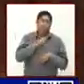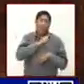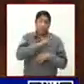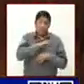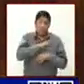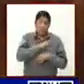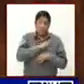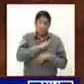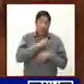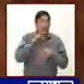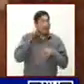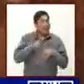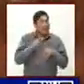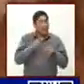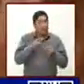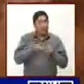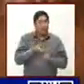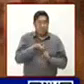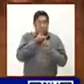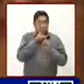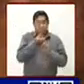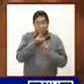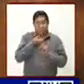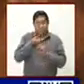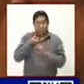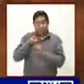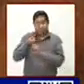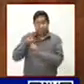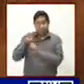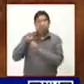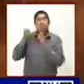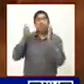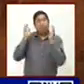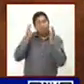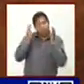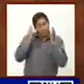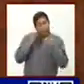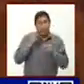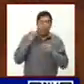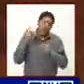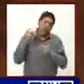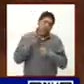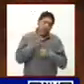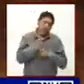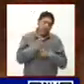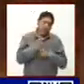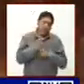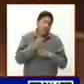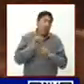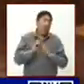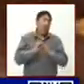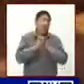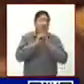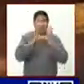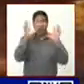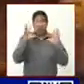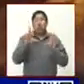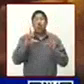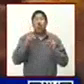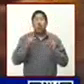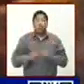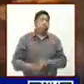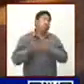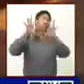la unidad operativa de tránsito y tuvieron que remolcar una movilidad Aparentemente Aparentemente por exceso de velocidad bien nos queda claro no hubo